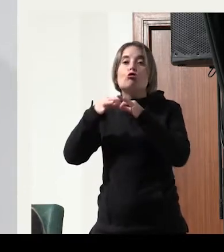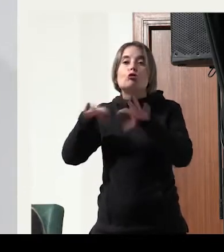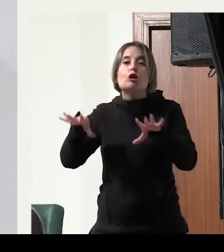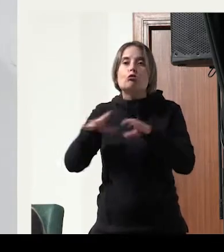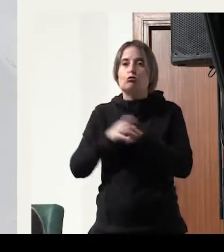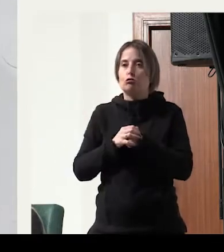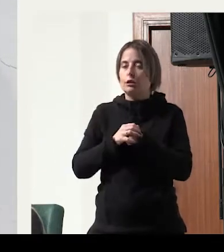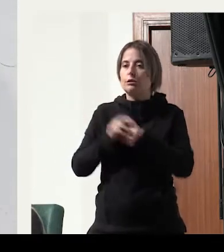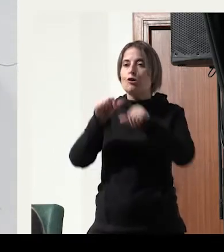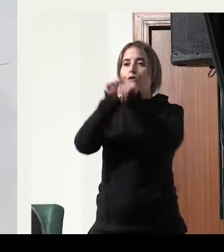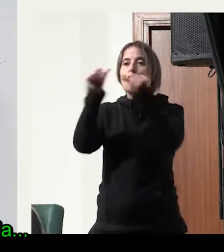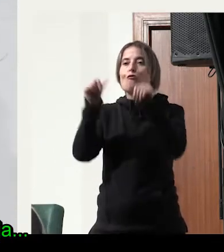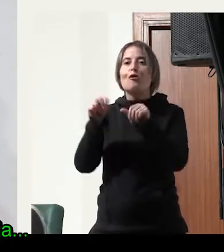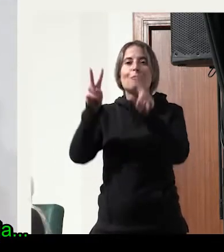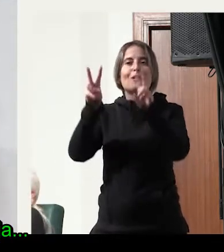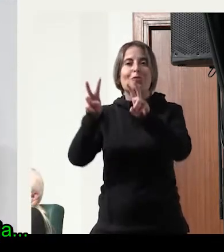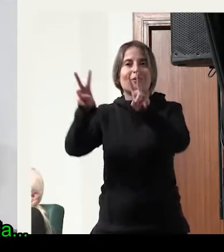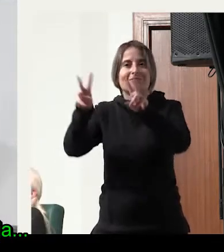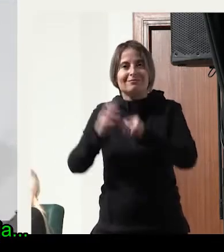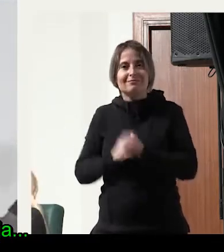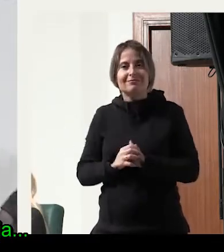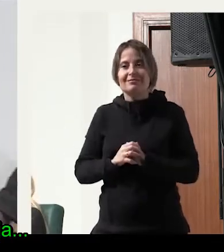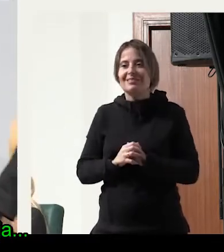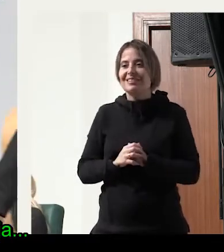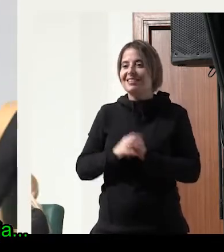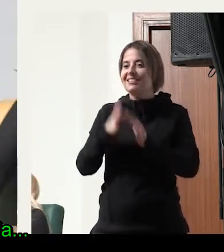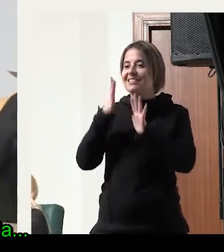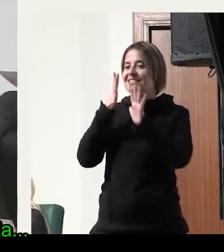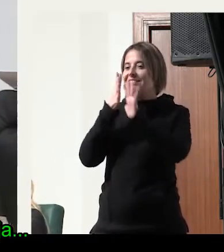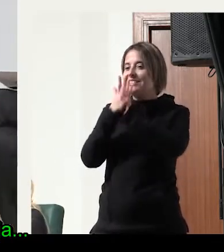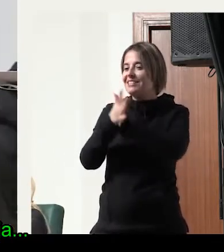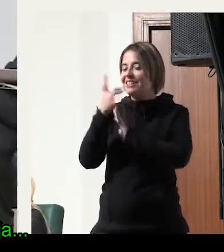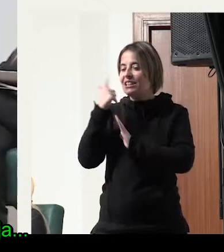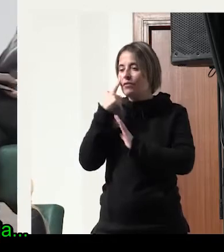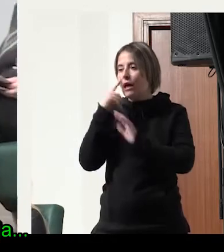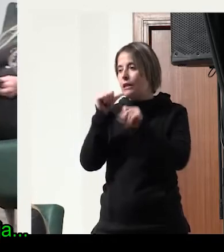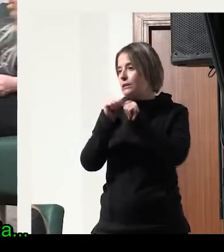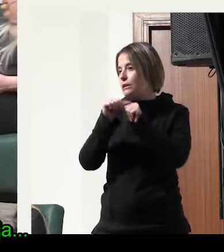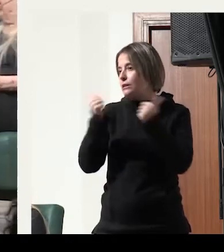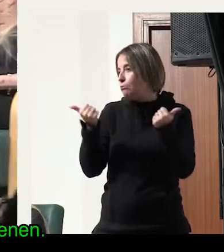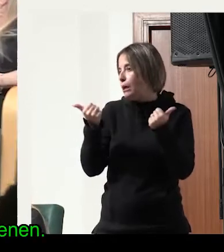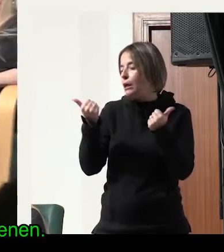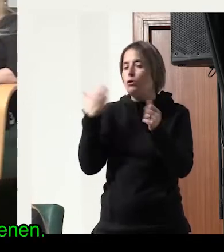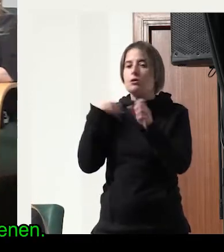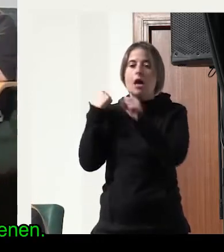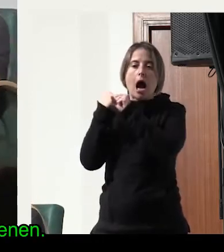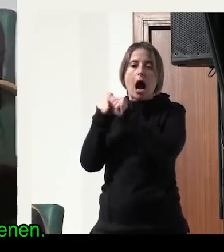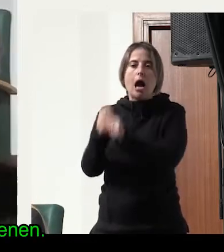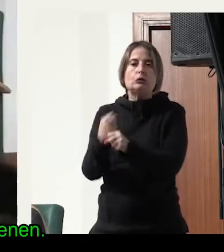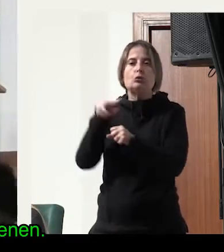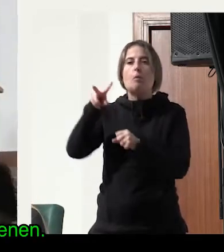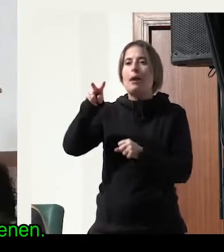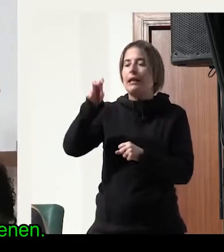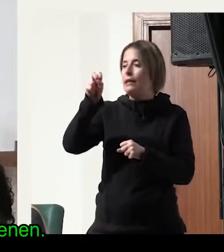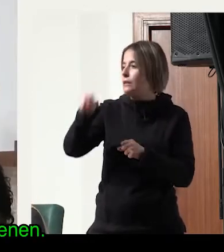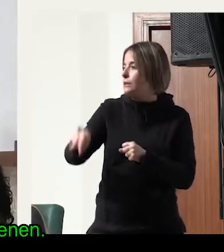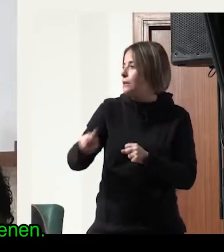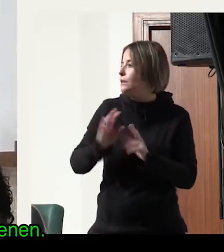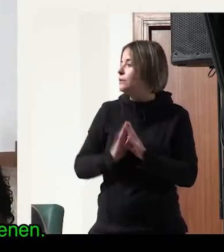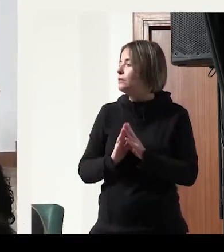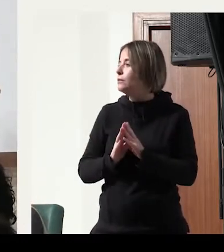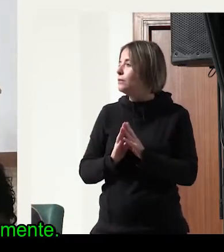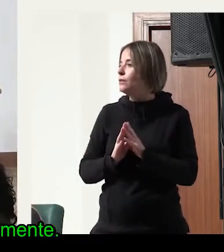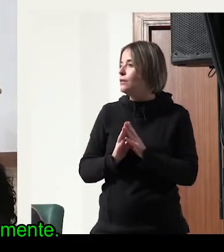formato? Quiero decir, que se separaron y llevan muchos años sin pareja, bueno, pues ya está, la tuvieron, pero